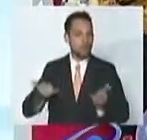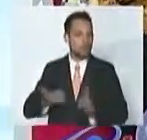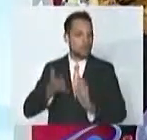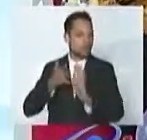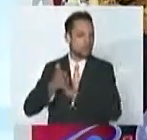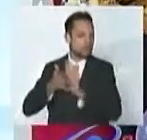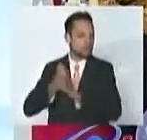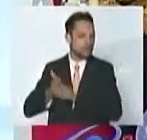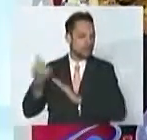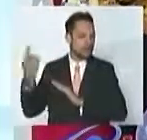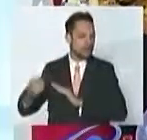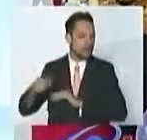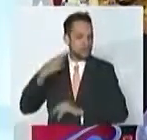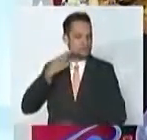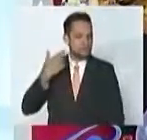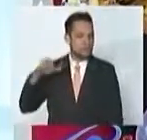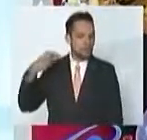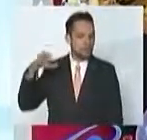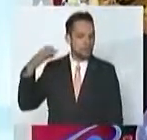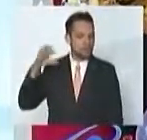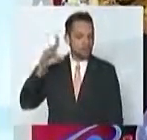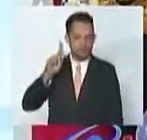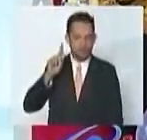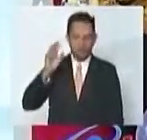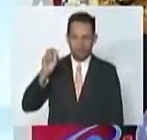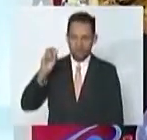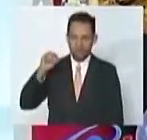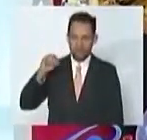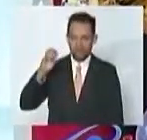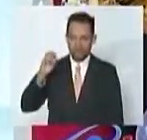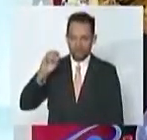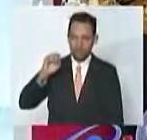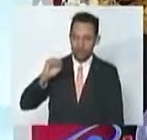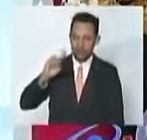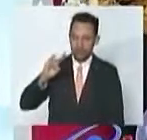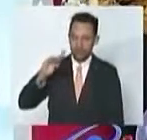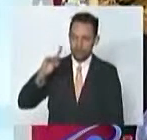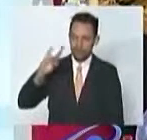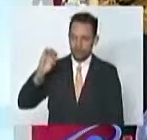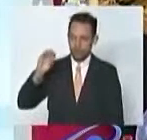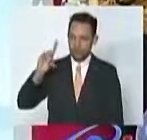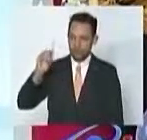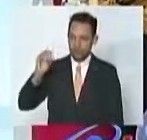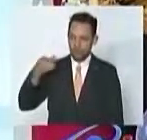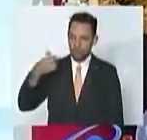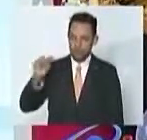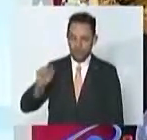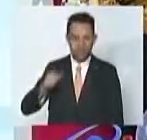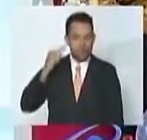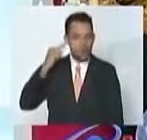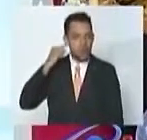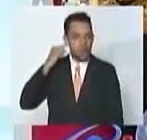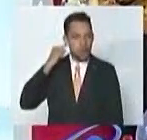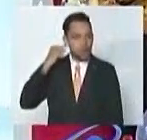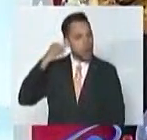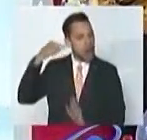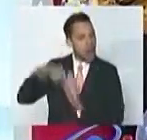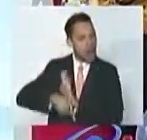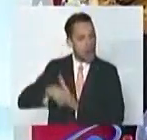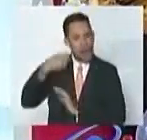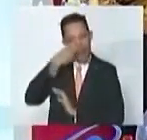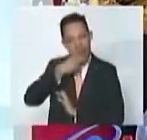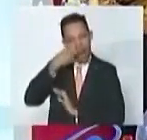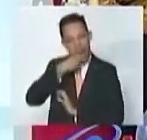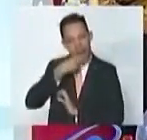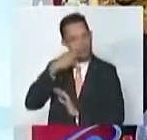esa carrera. 5 años en una universidad estudiando fonoaudiología, y muchos de